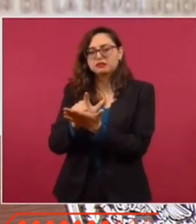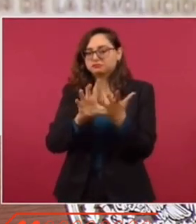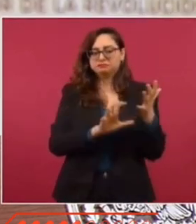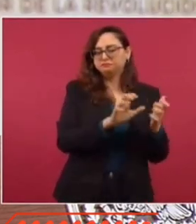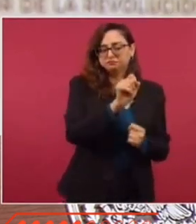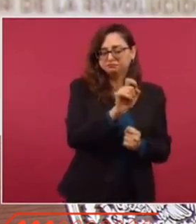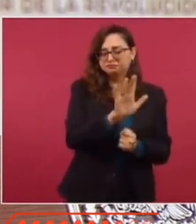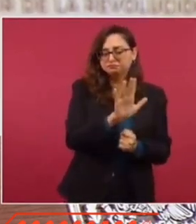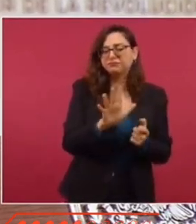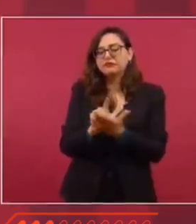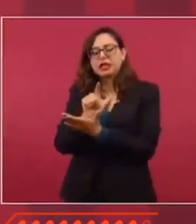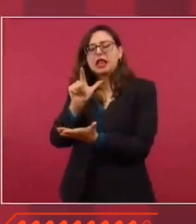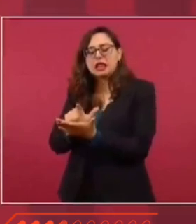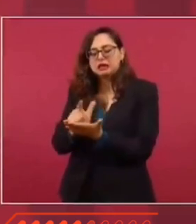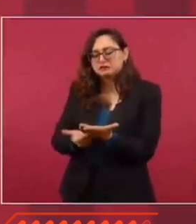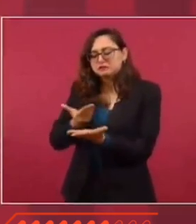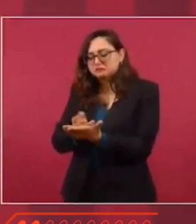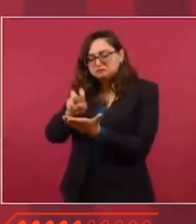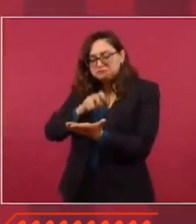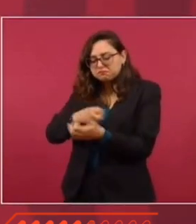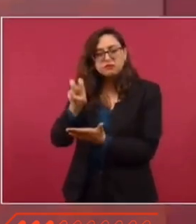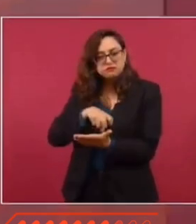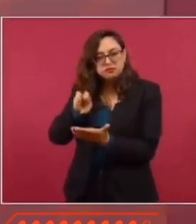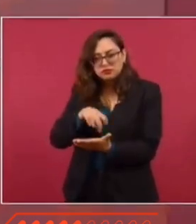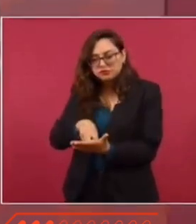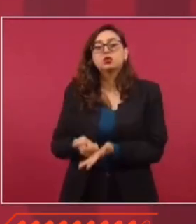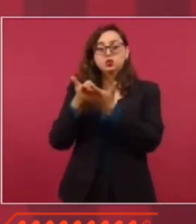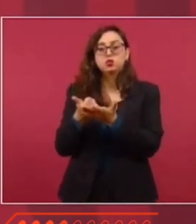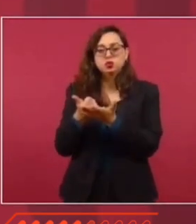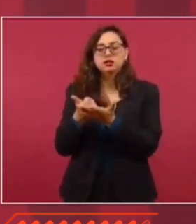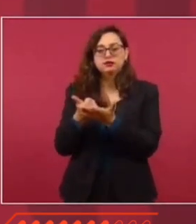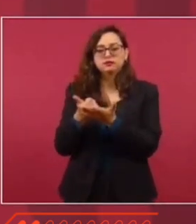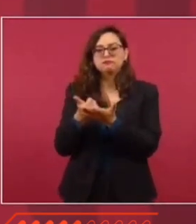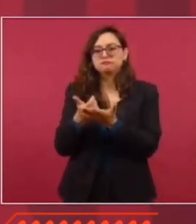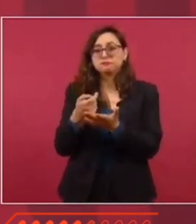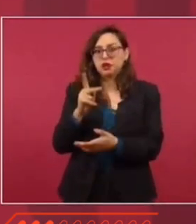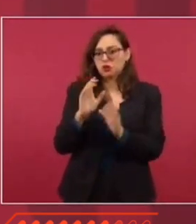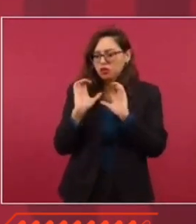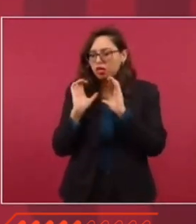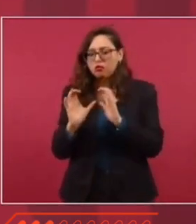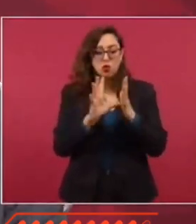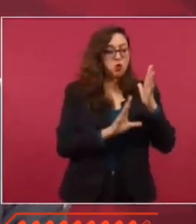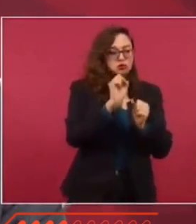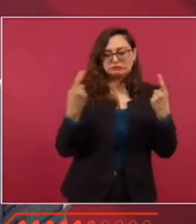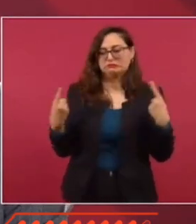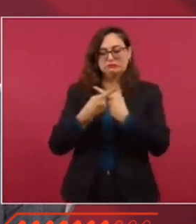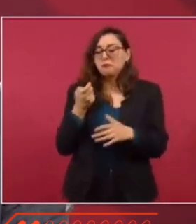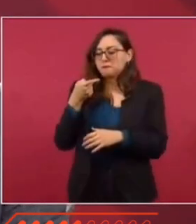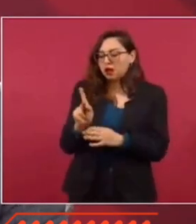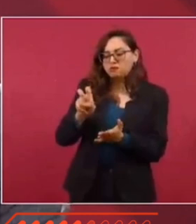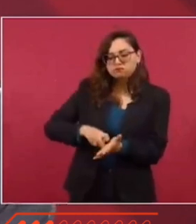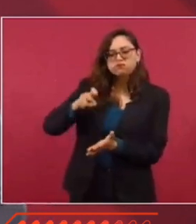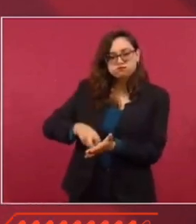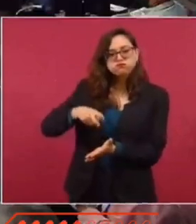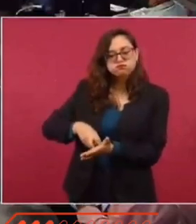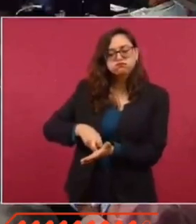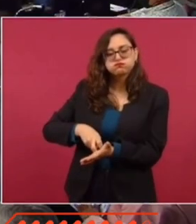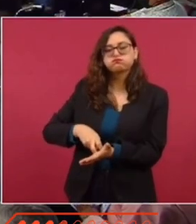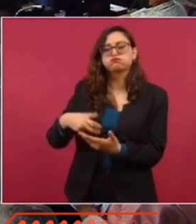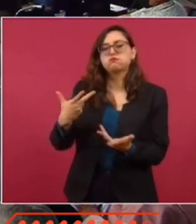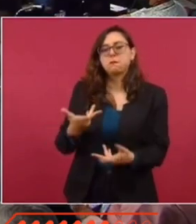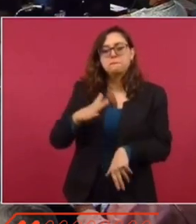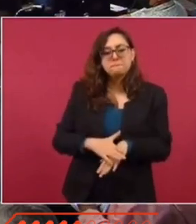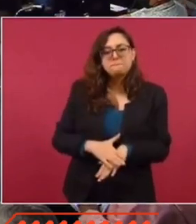la reforma constitucional, sino una reforma electoral que no contraponga, que no viole la Constitución y que